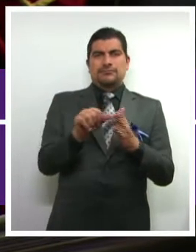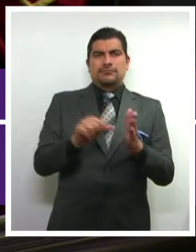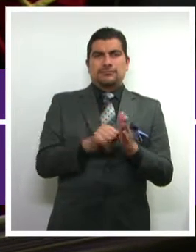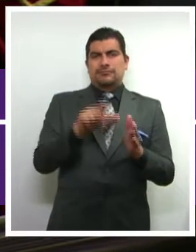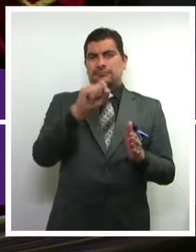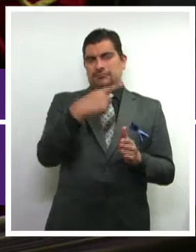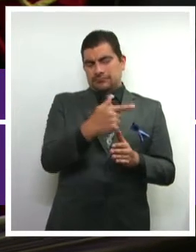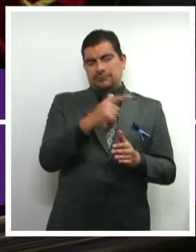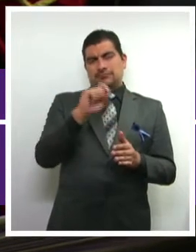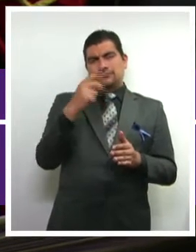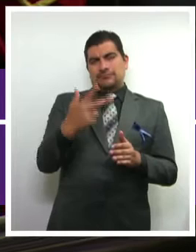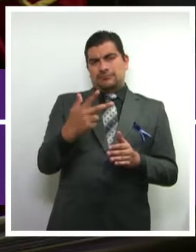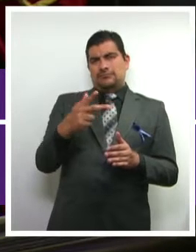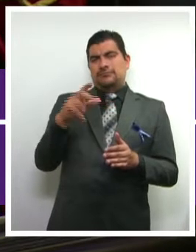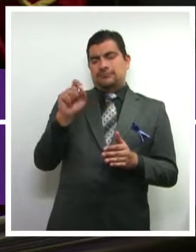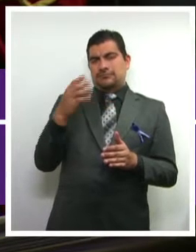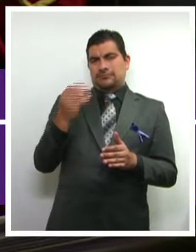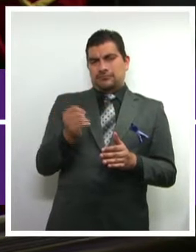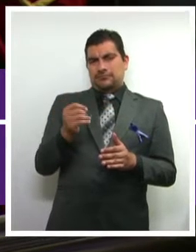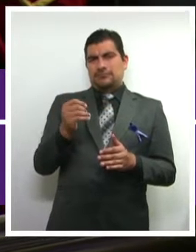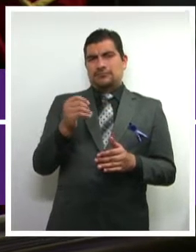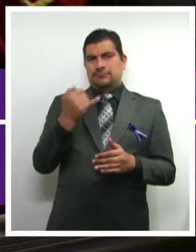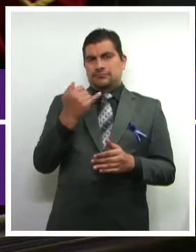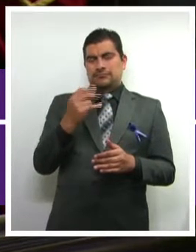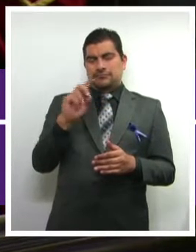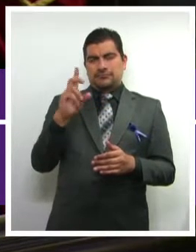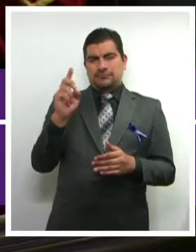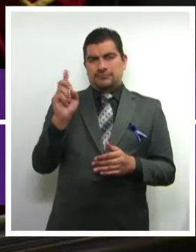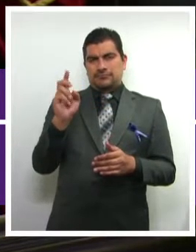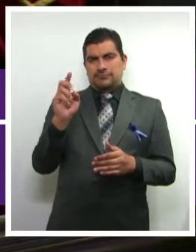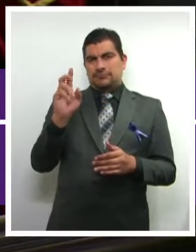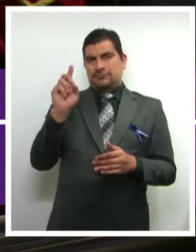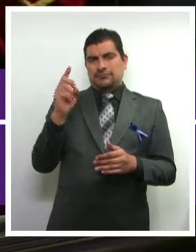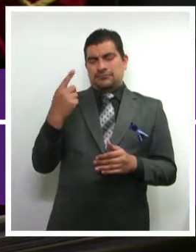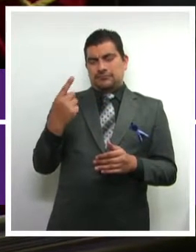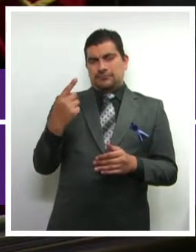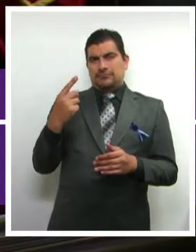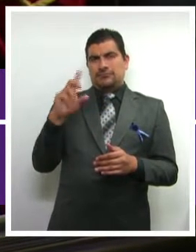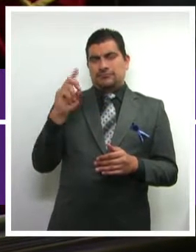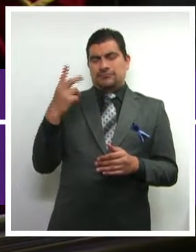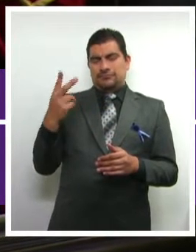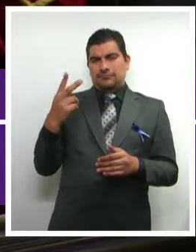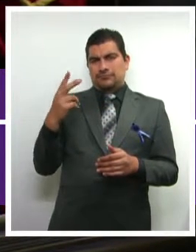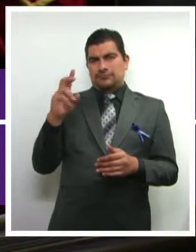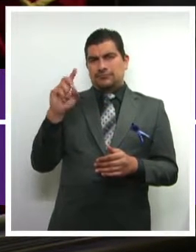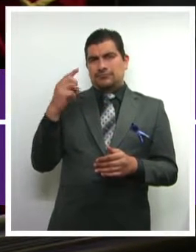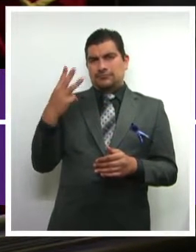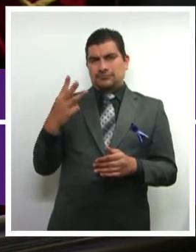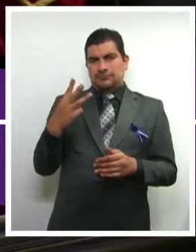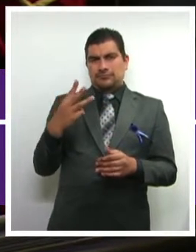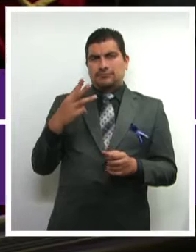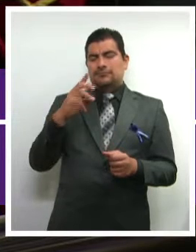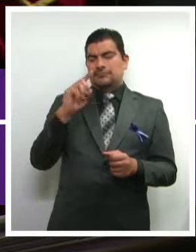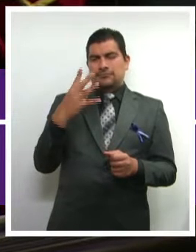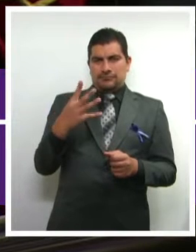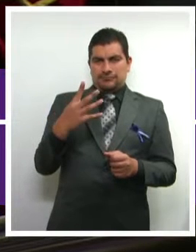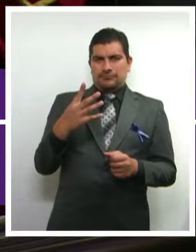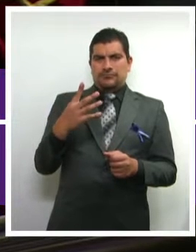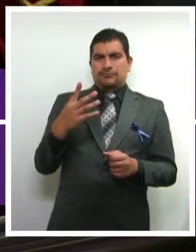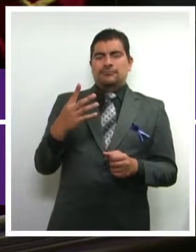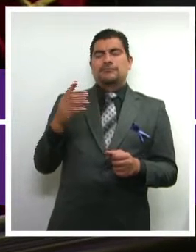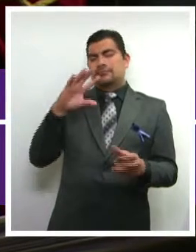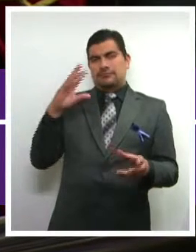27, 28, 29, 30, 31, 32, 33,